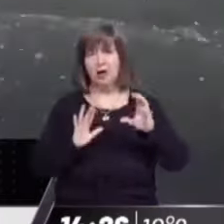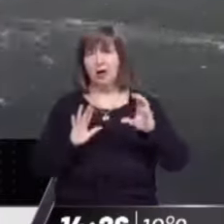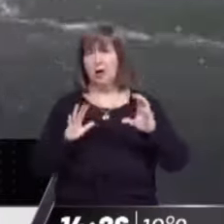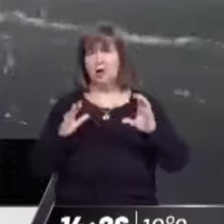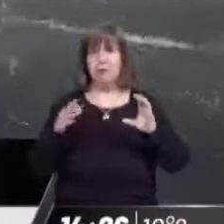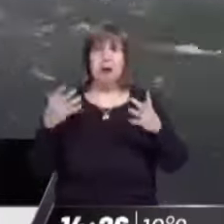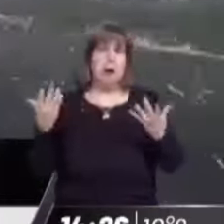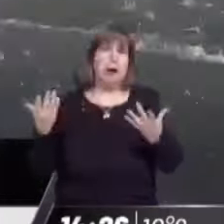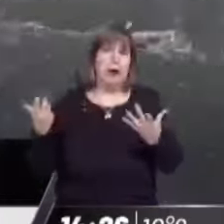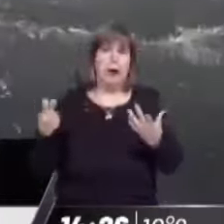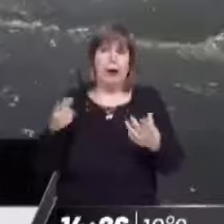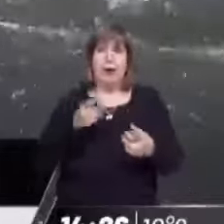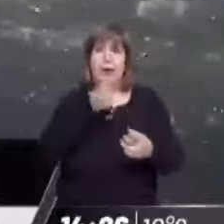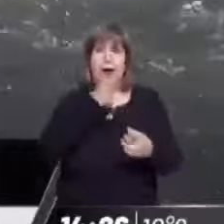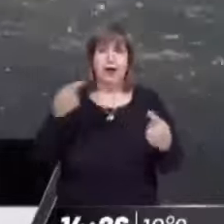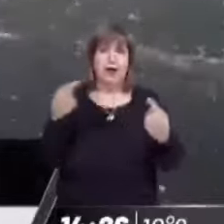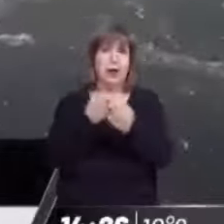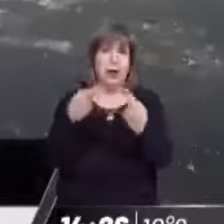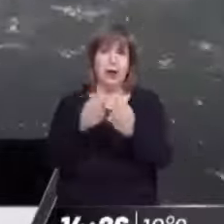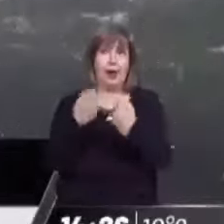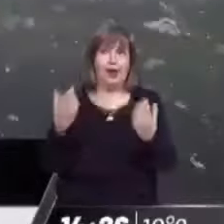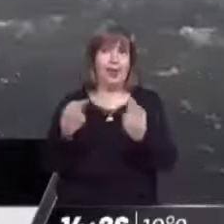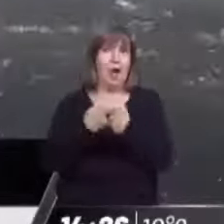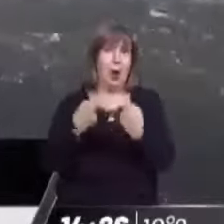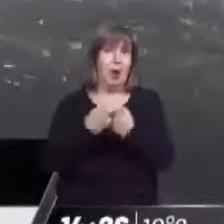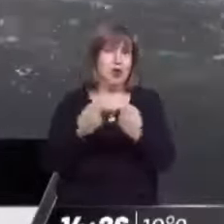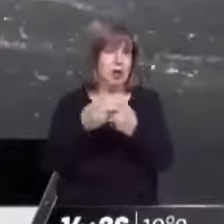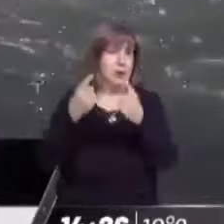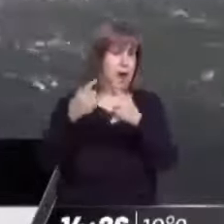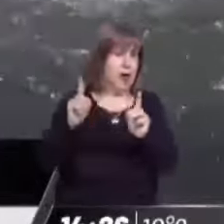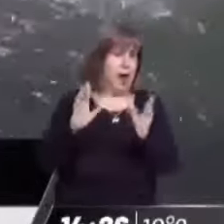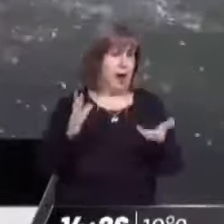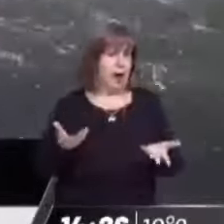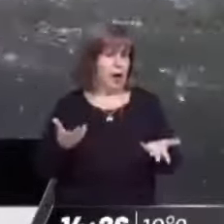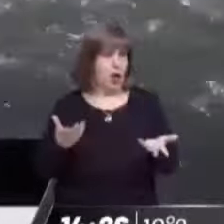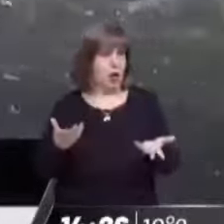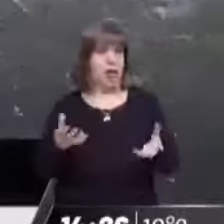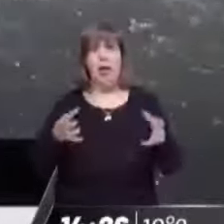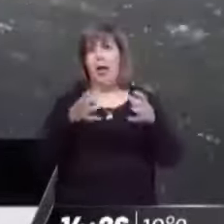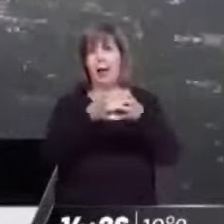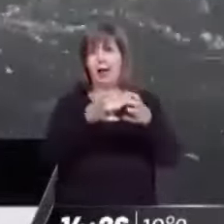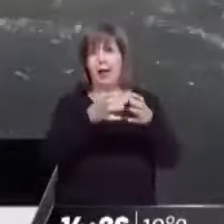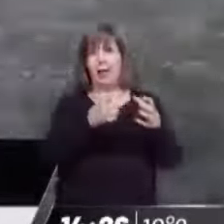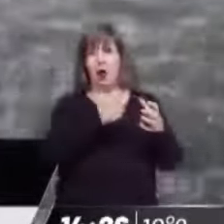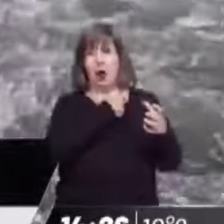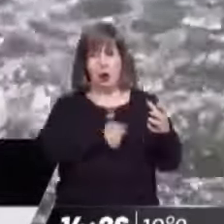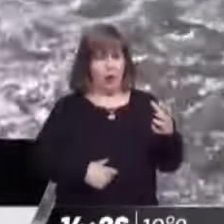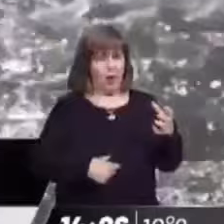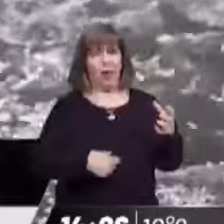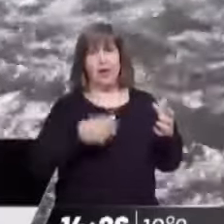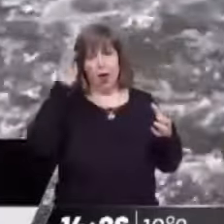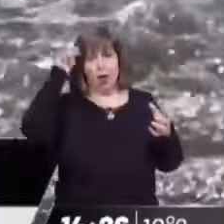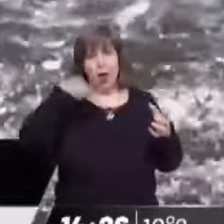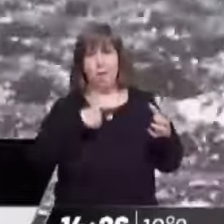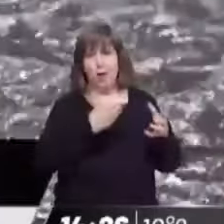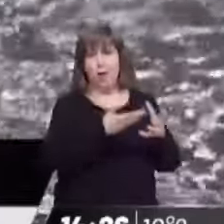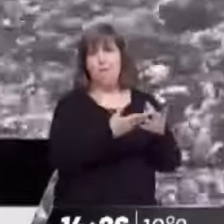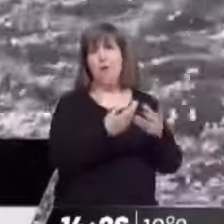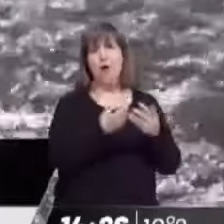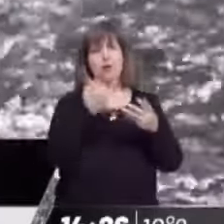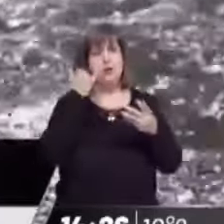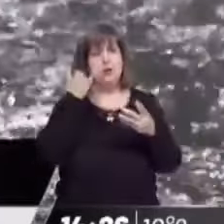descartamos digamos que haya una discusión al respecto Aunque sería raro el gobernador y su equipo entendemos que las obras